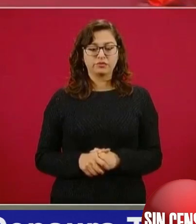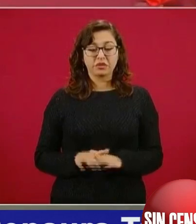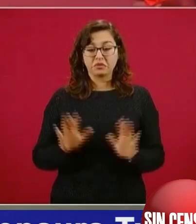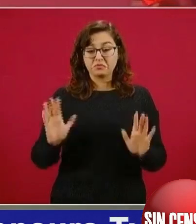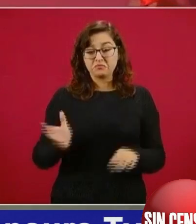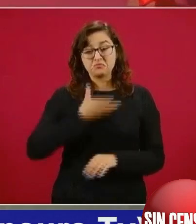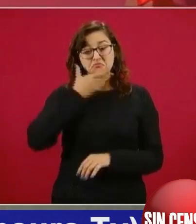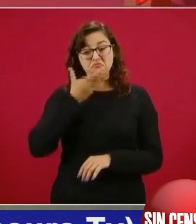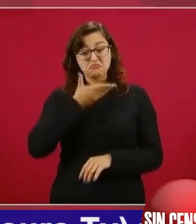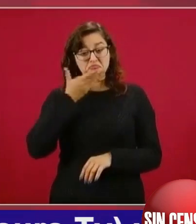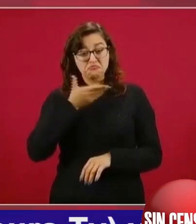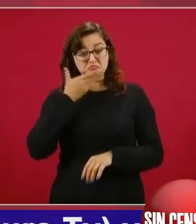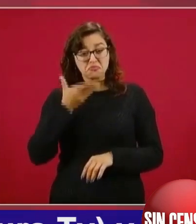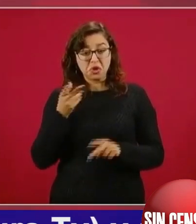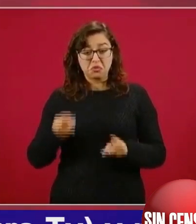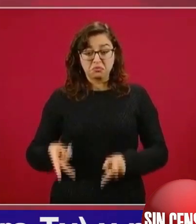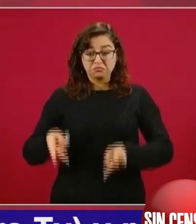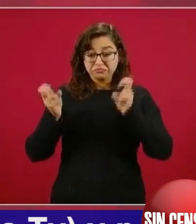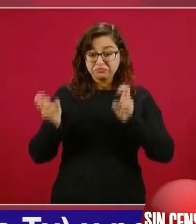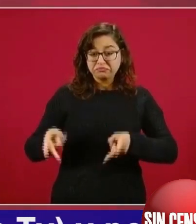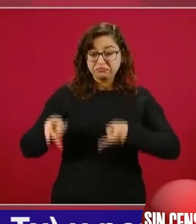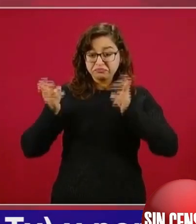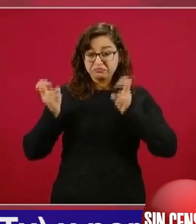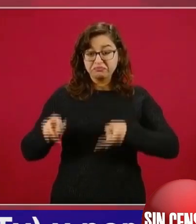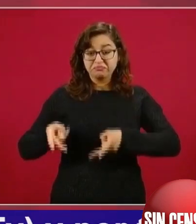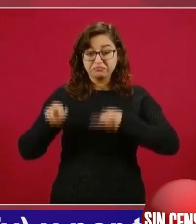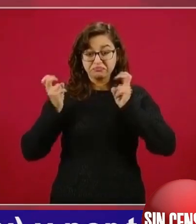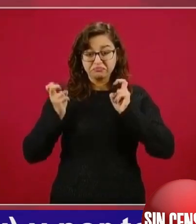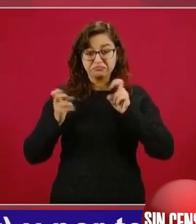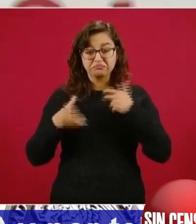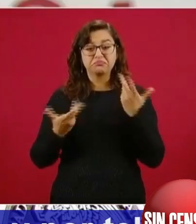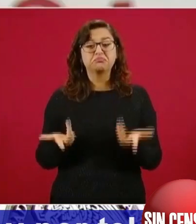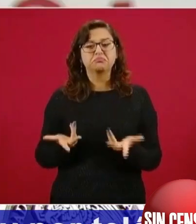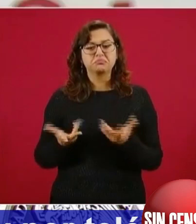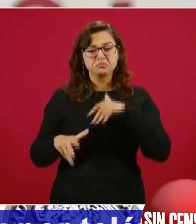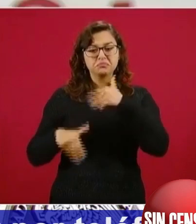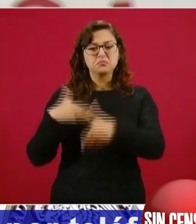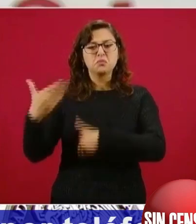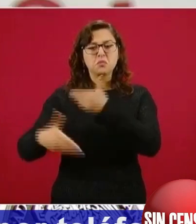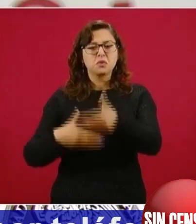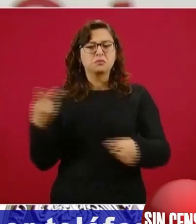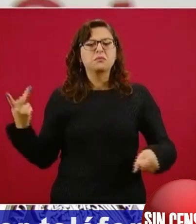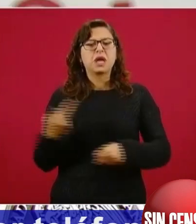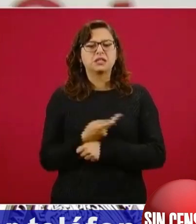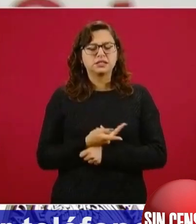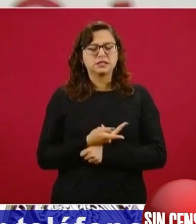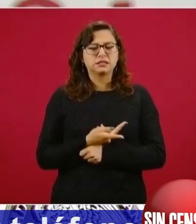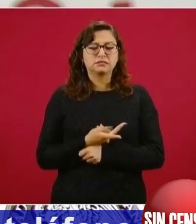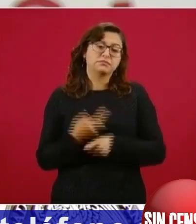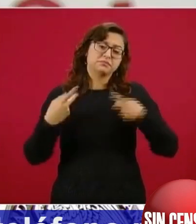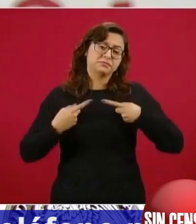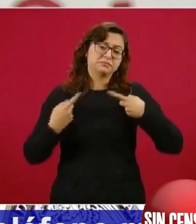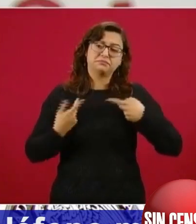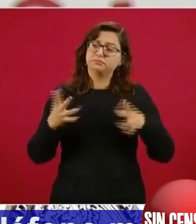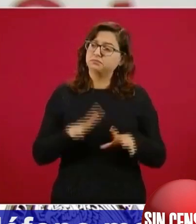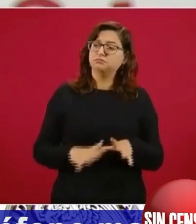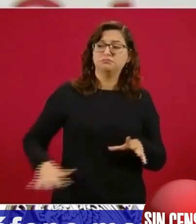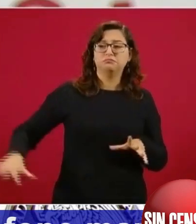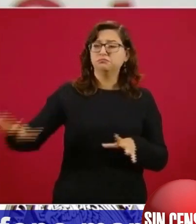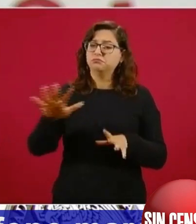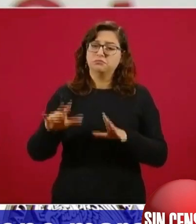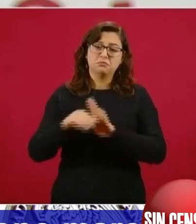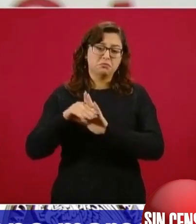sistema, pues ¿quién pierde? el pueblo,